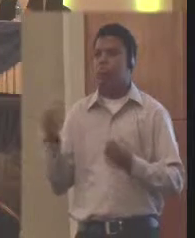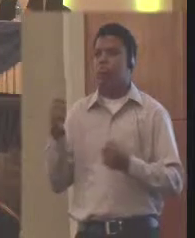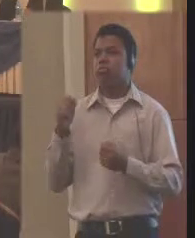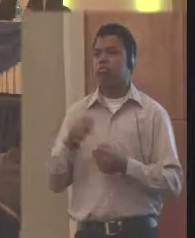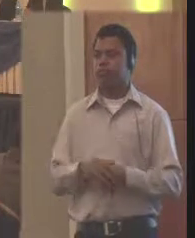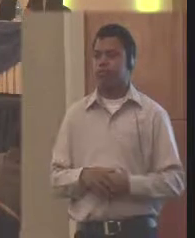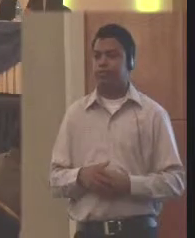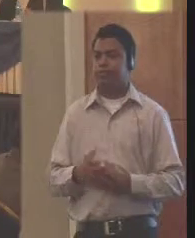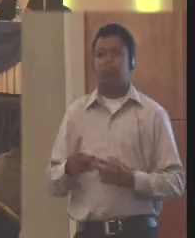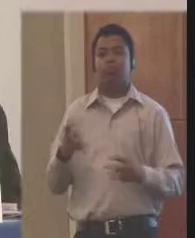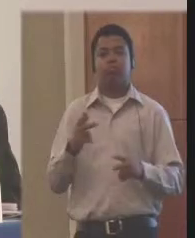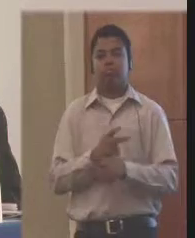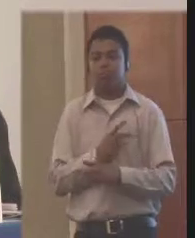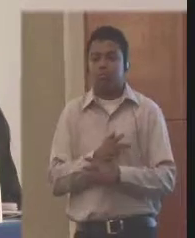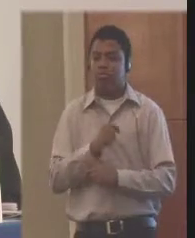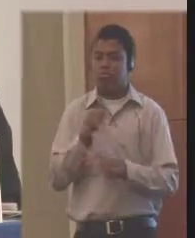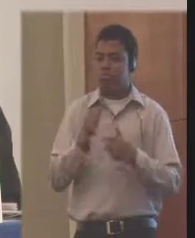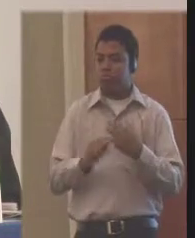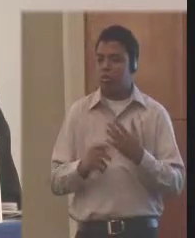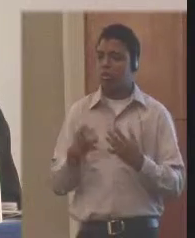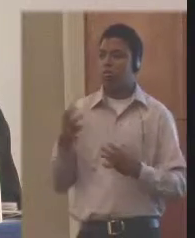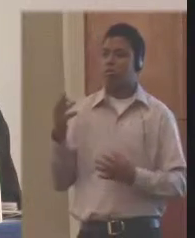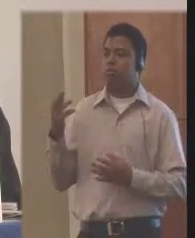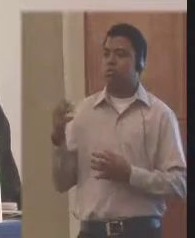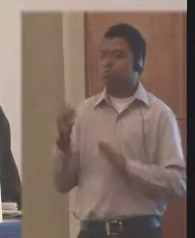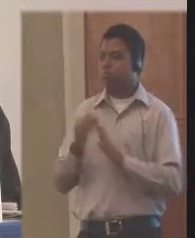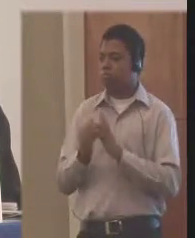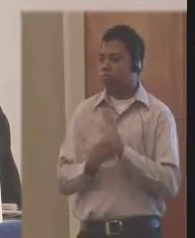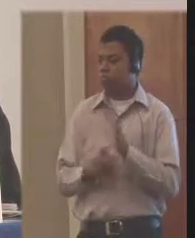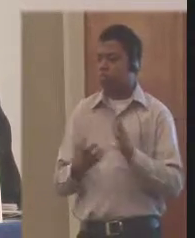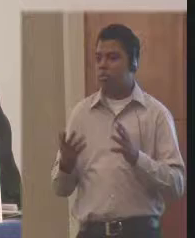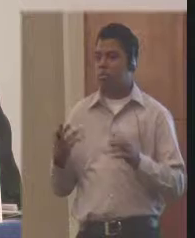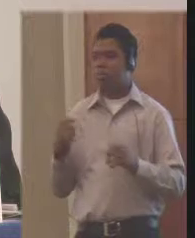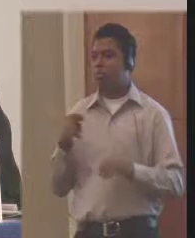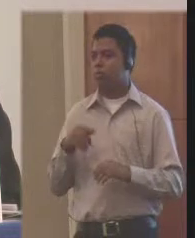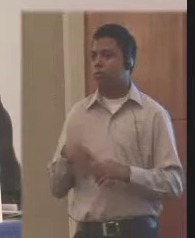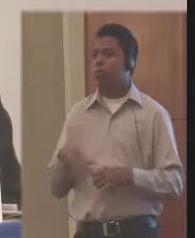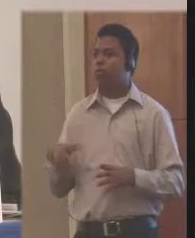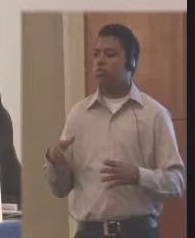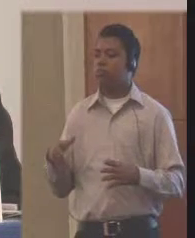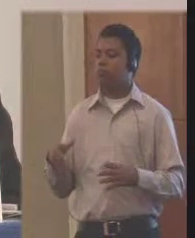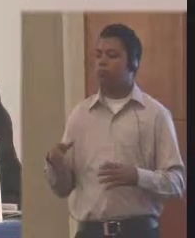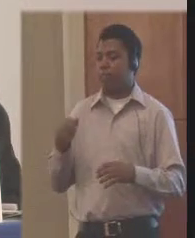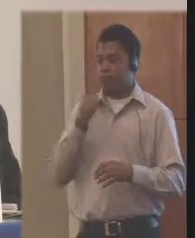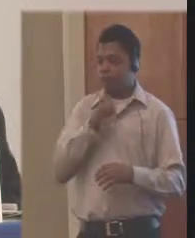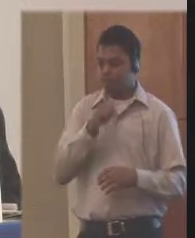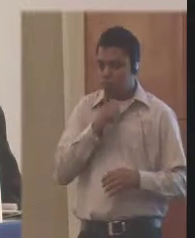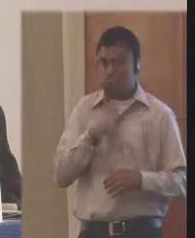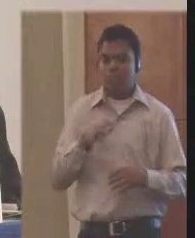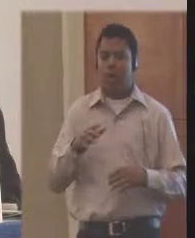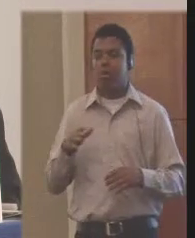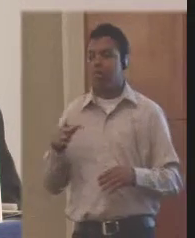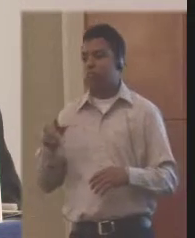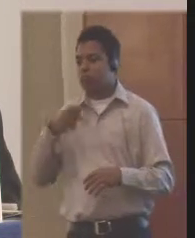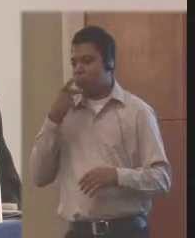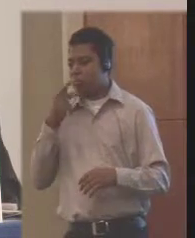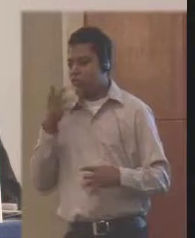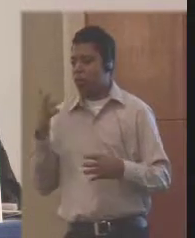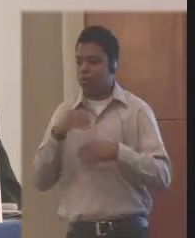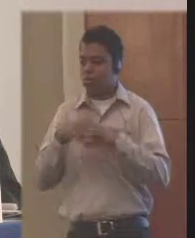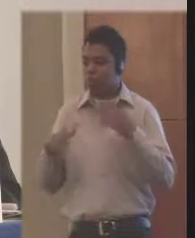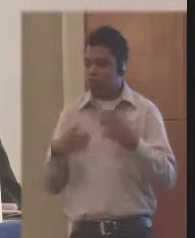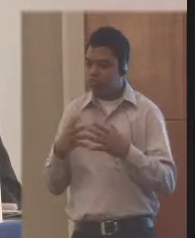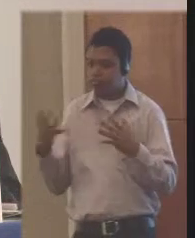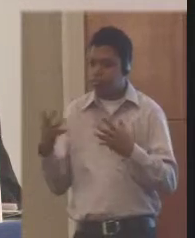y a estos aspectos en donde se involucra lo privado y lo público. Entonces vemos una serie de